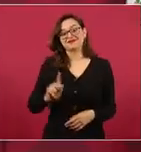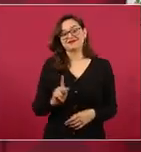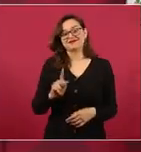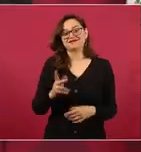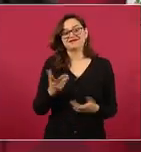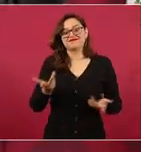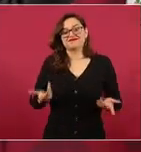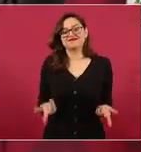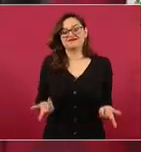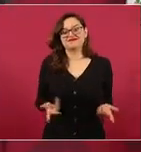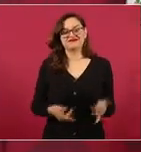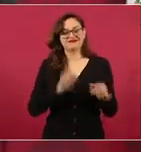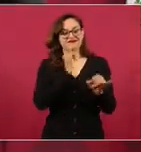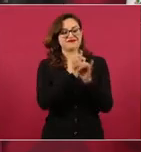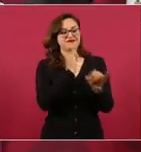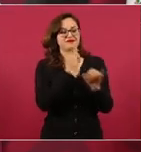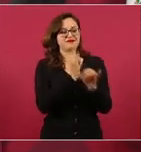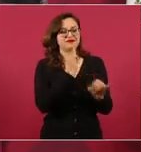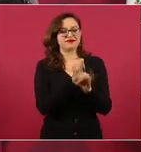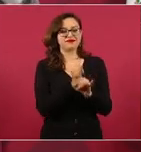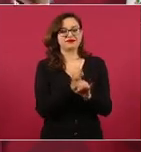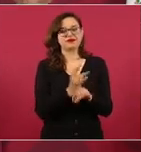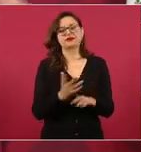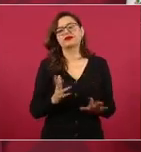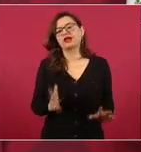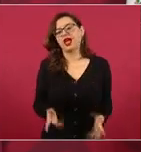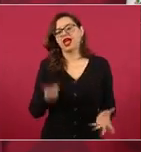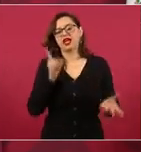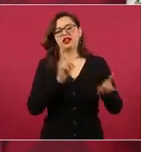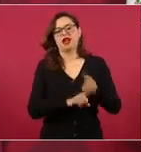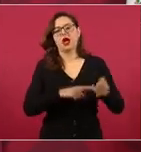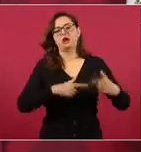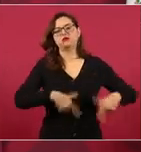todo era por aire,